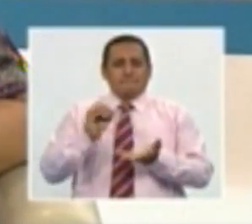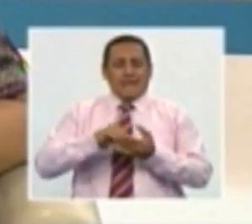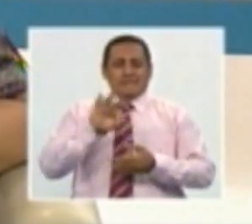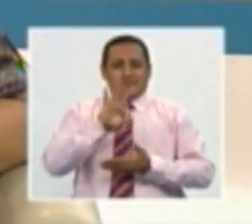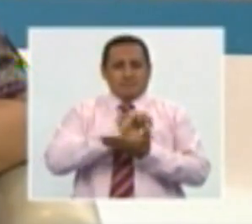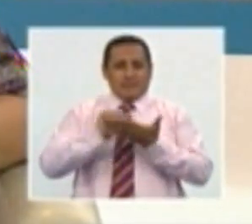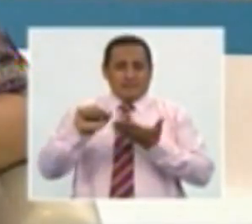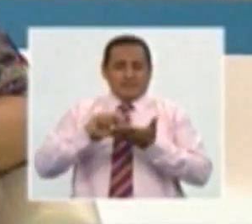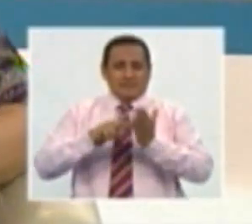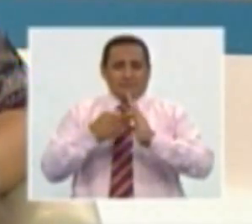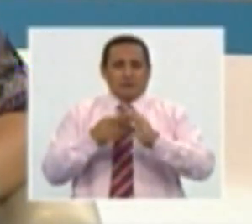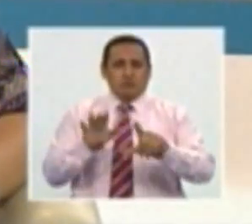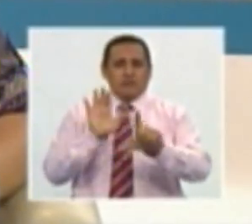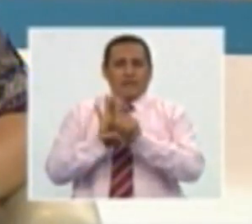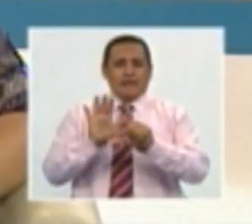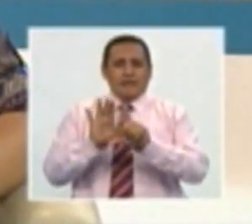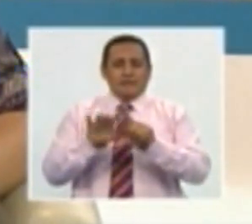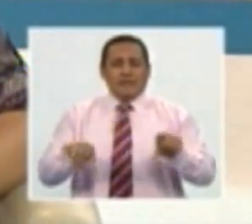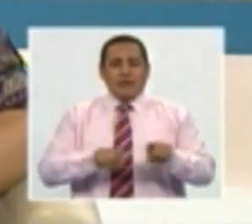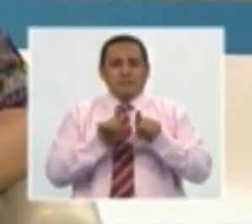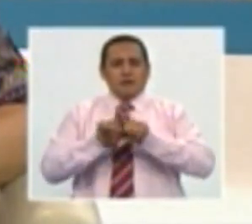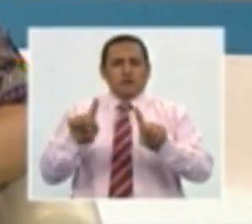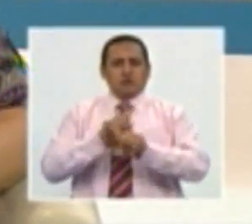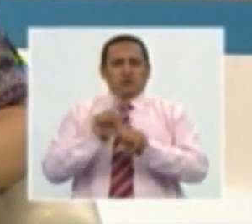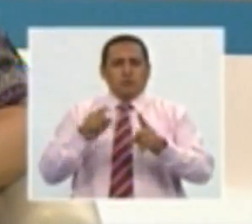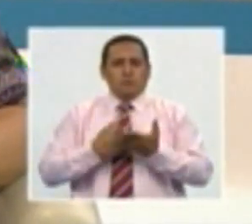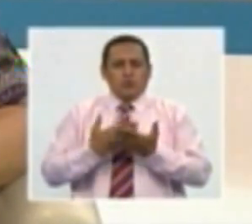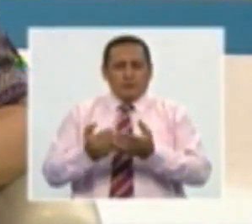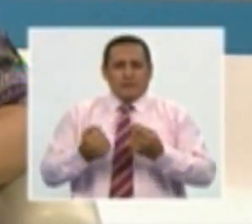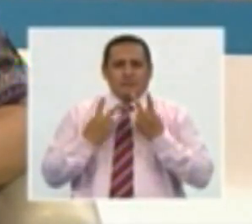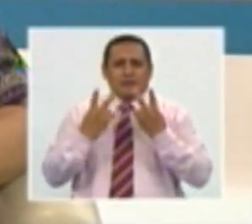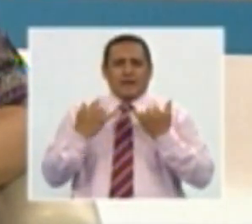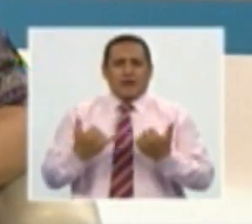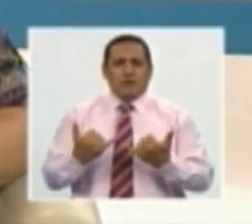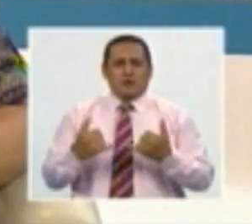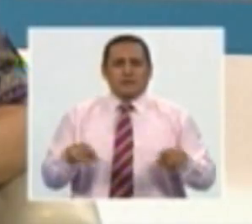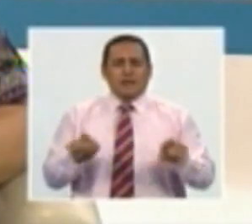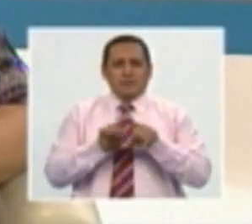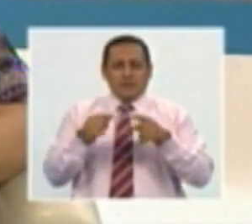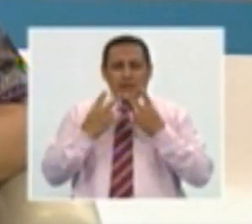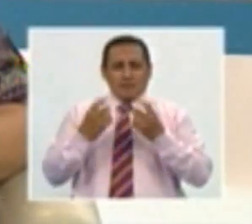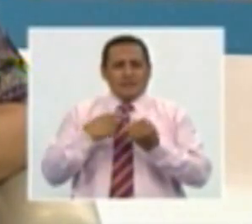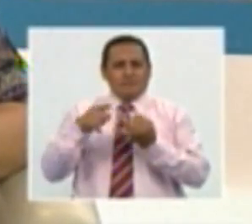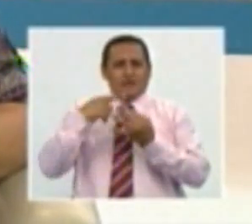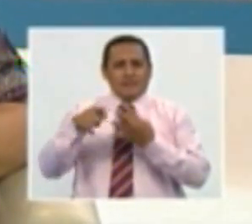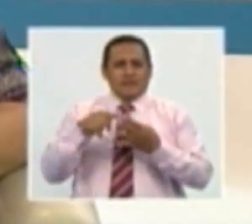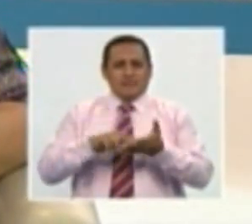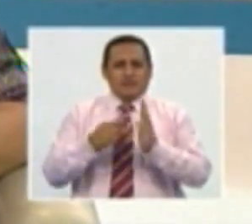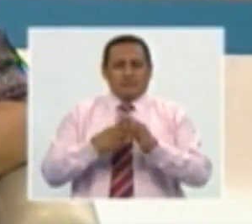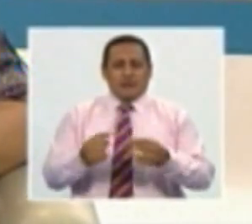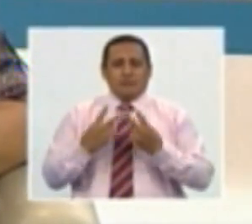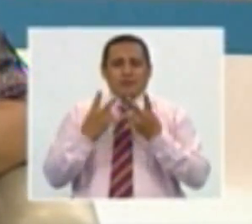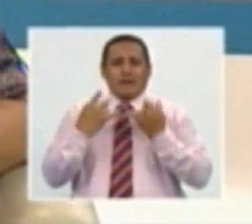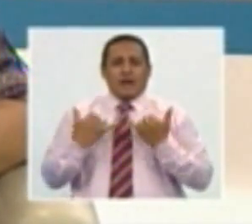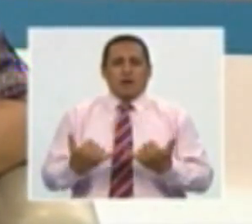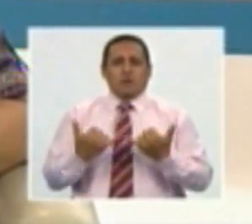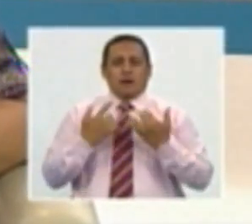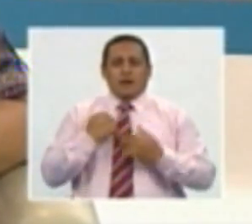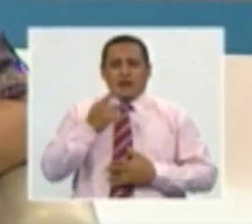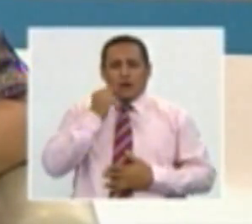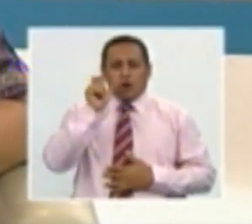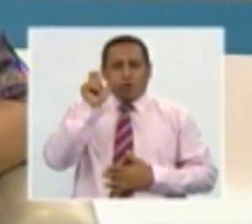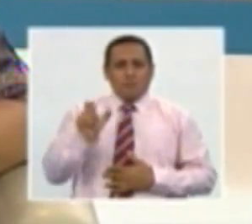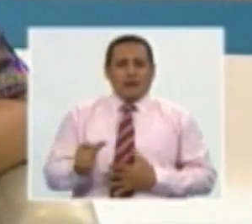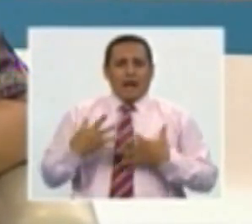al parecer, existiendo una ley, no les alcanza a todas. Para explicarnos este punto y otros más, se encuentra con nosotros